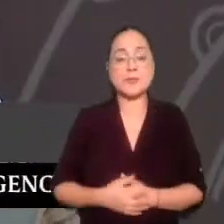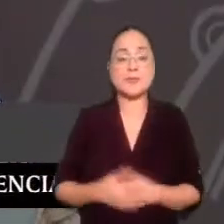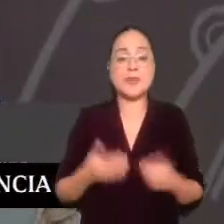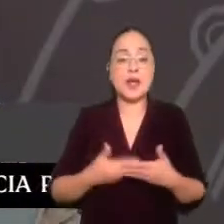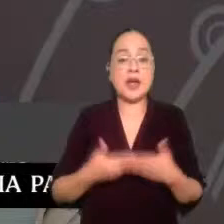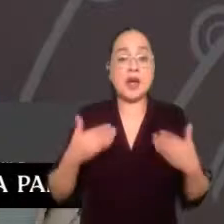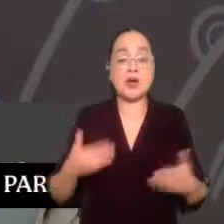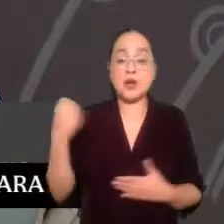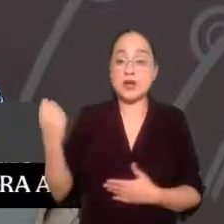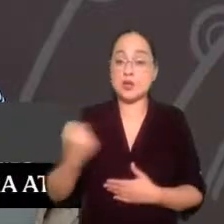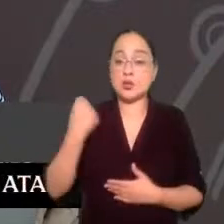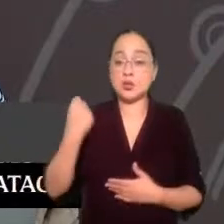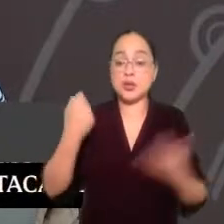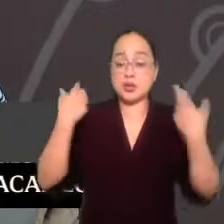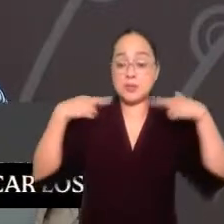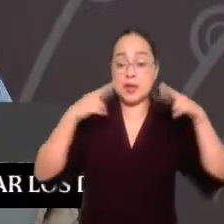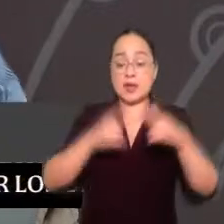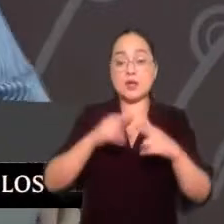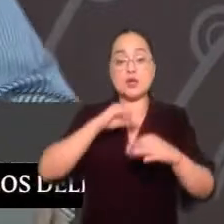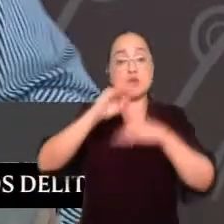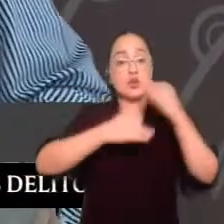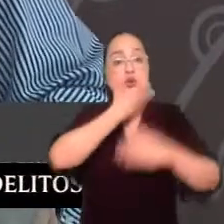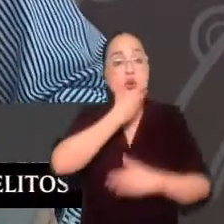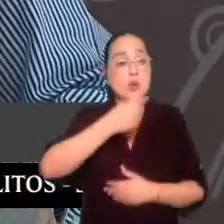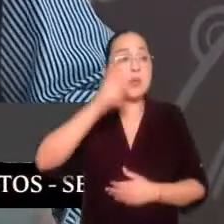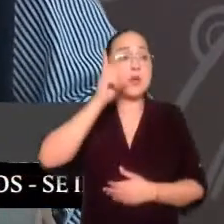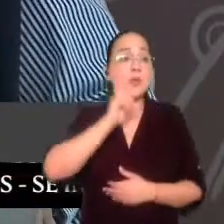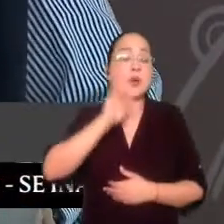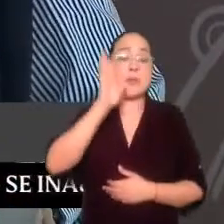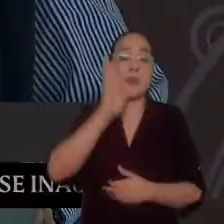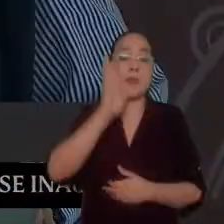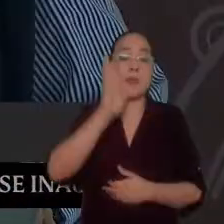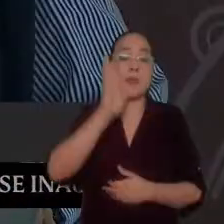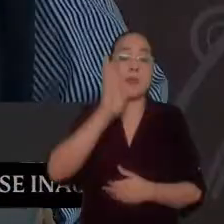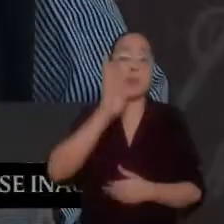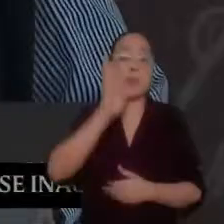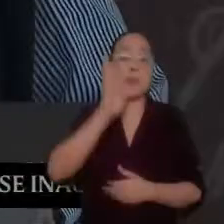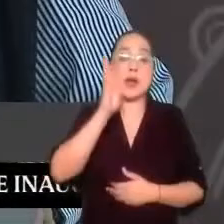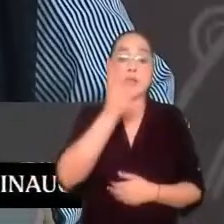todas las maestras y todos los maestros son periodistas y suben a las redes sus puntos de vista.